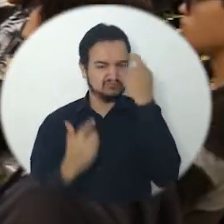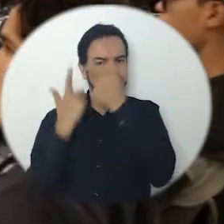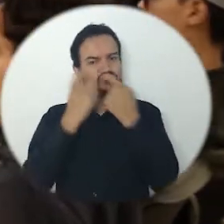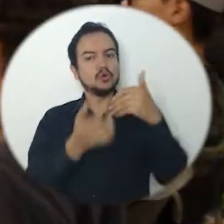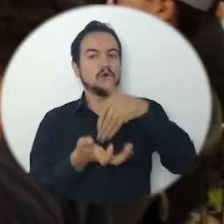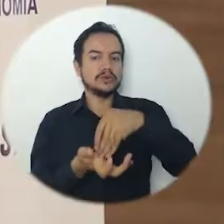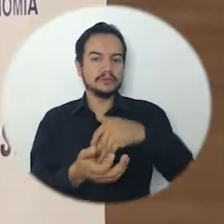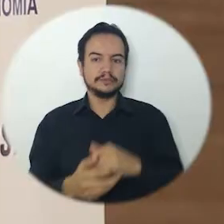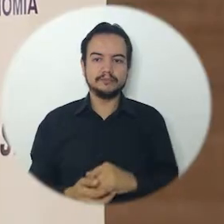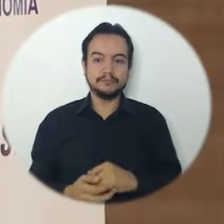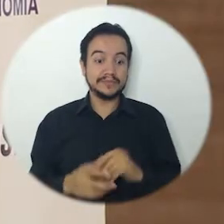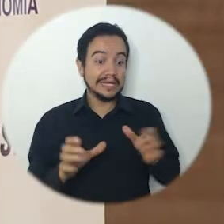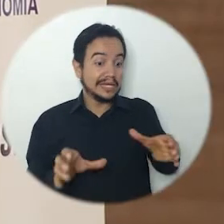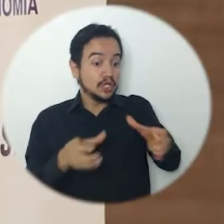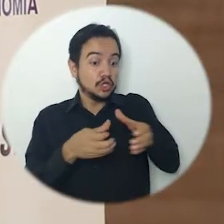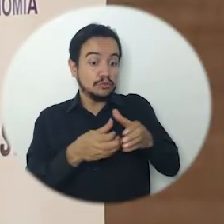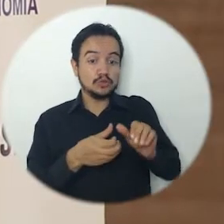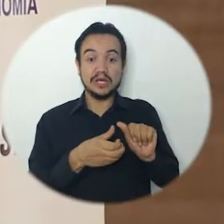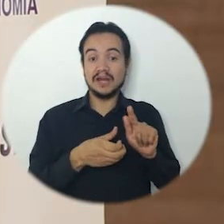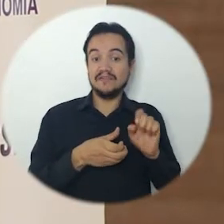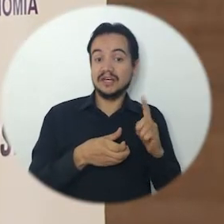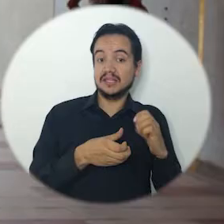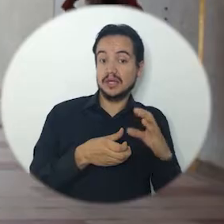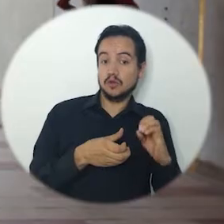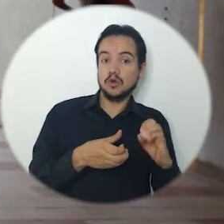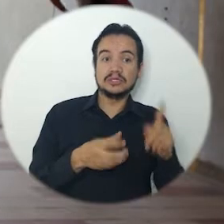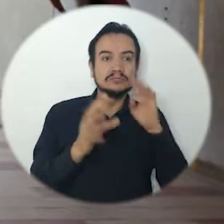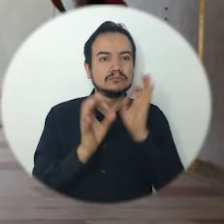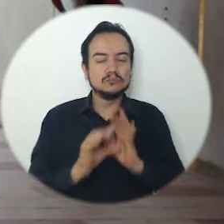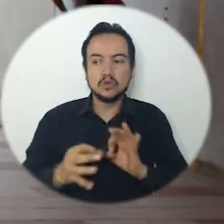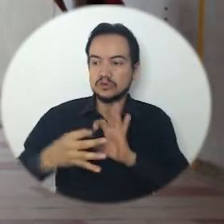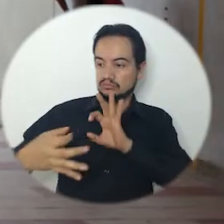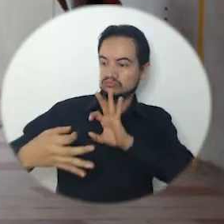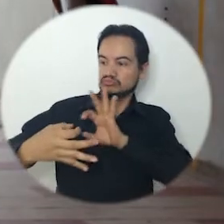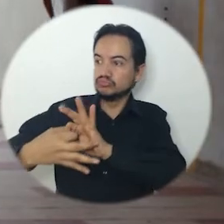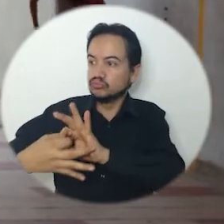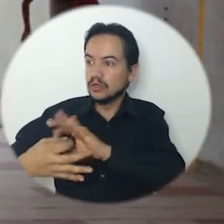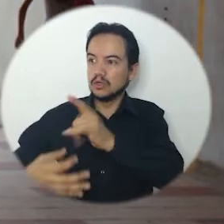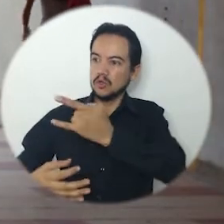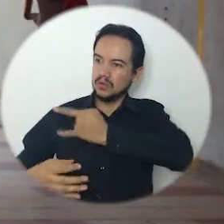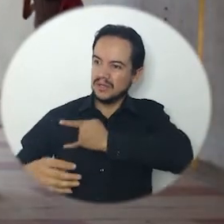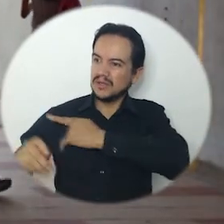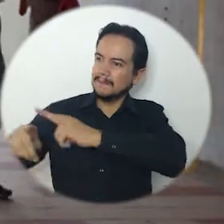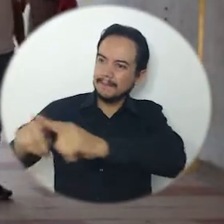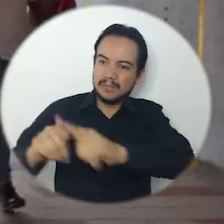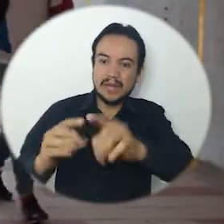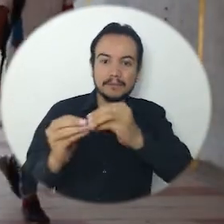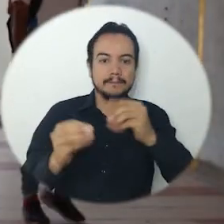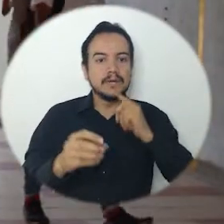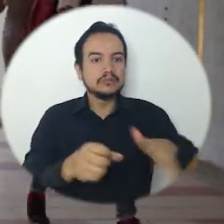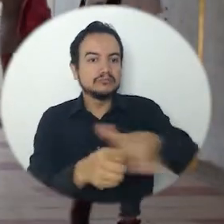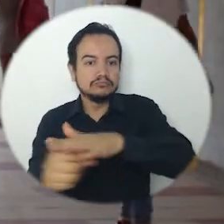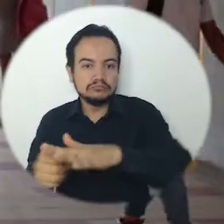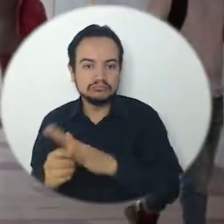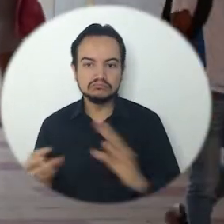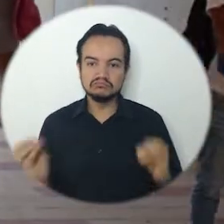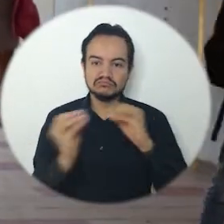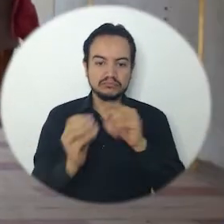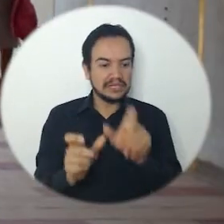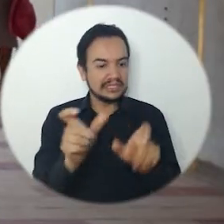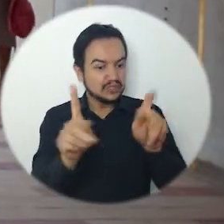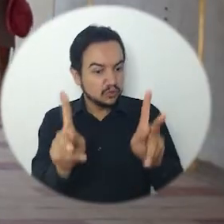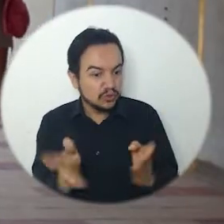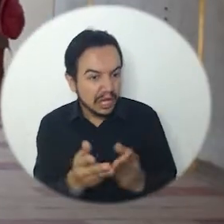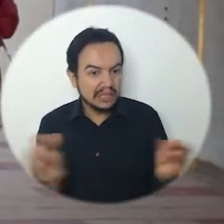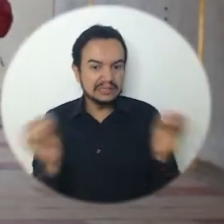repensarlo. Para FAECO es muy importante articularse con las universidades, con los territorios y con estudiantes y docentes con el